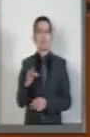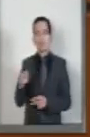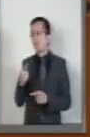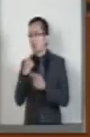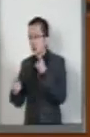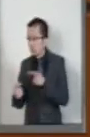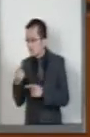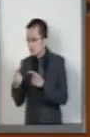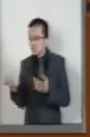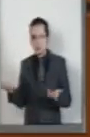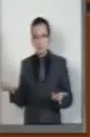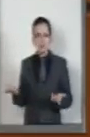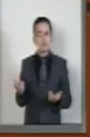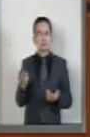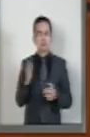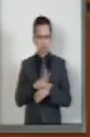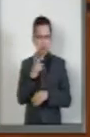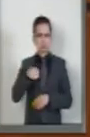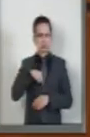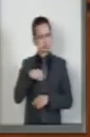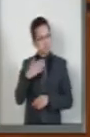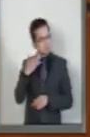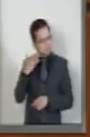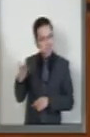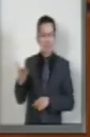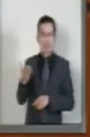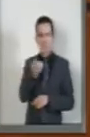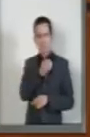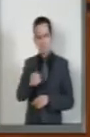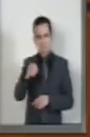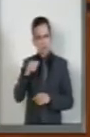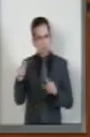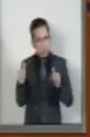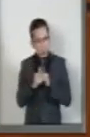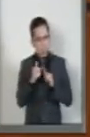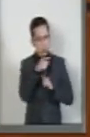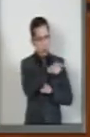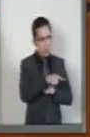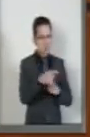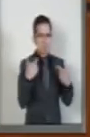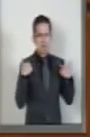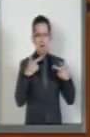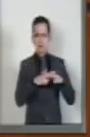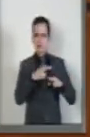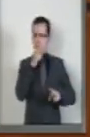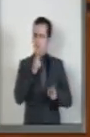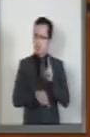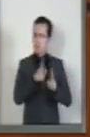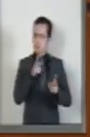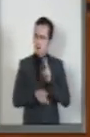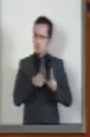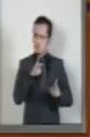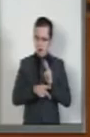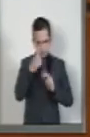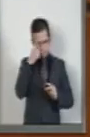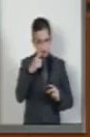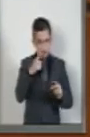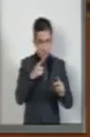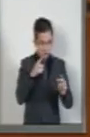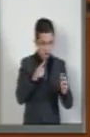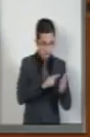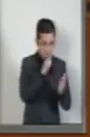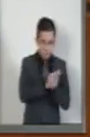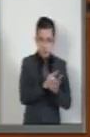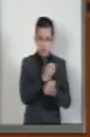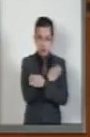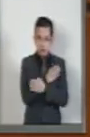tanto, que se dialogue con los maestros y se revise la reforma educativa. México está gritando,